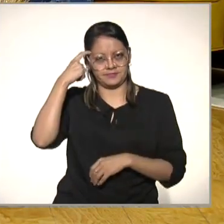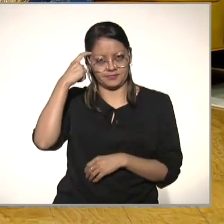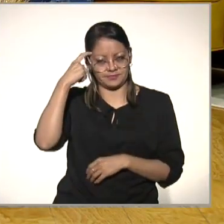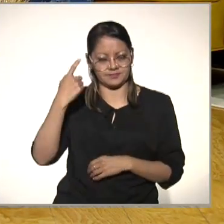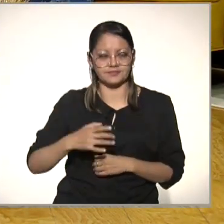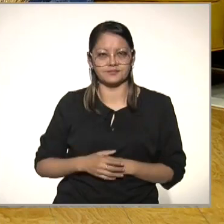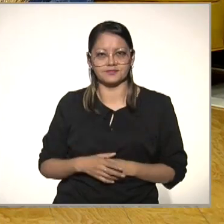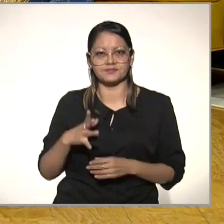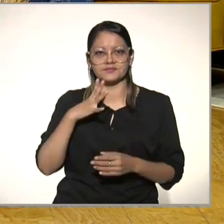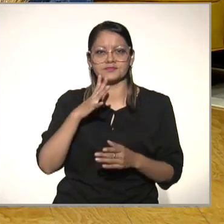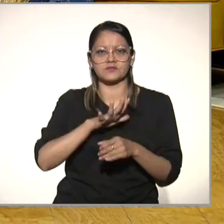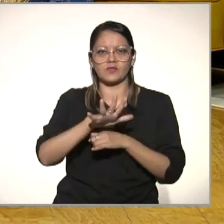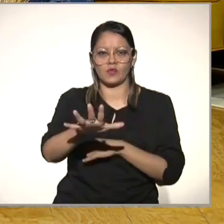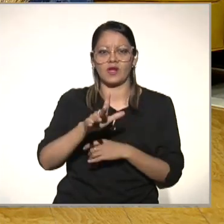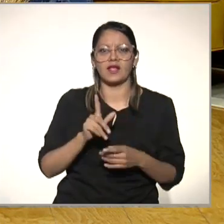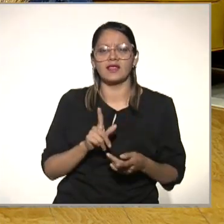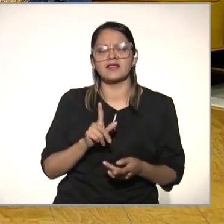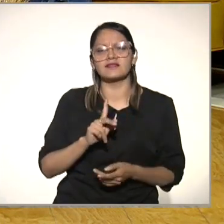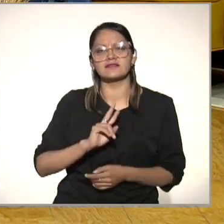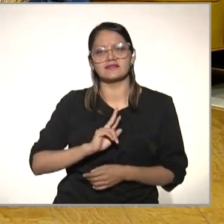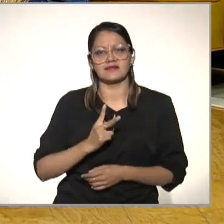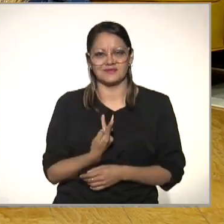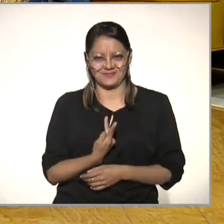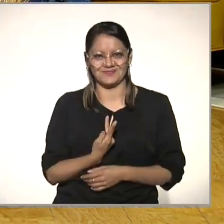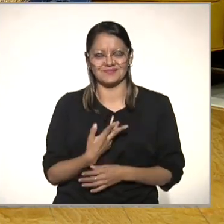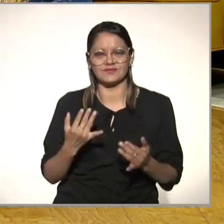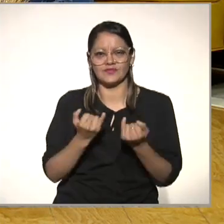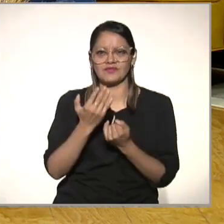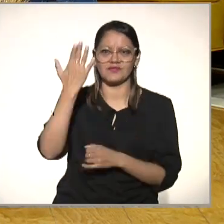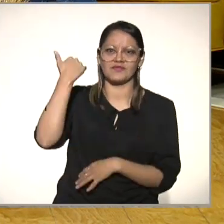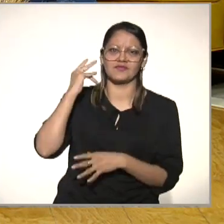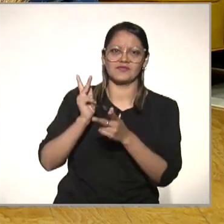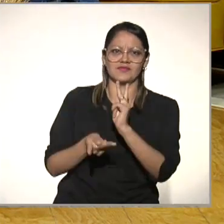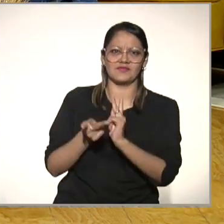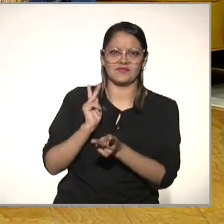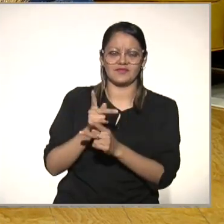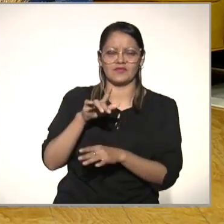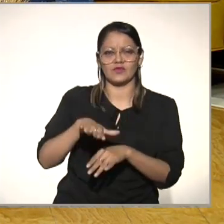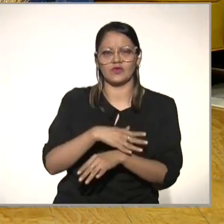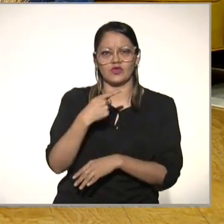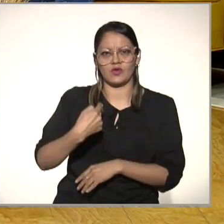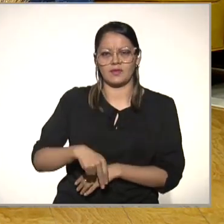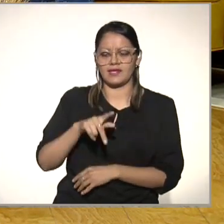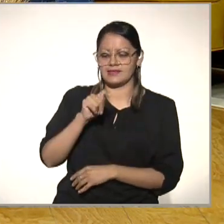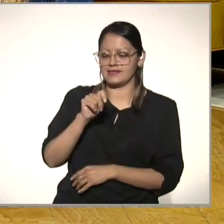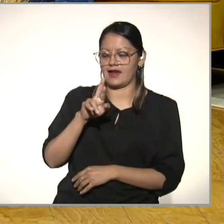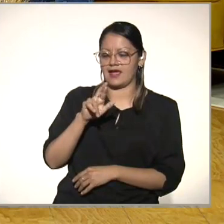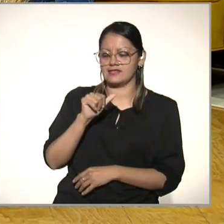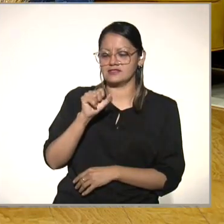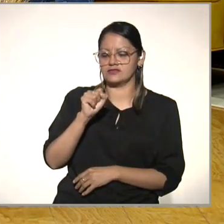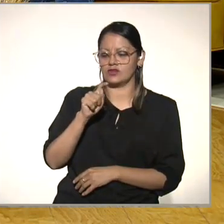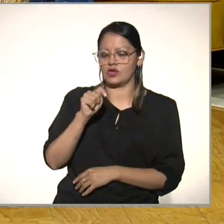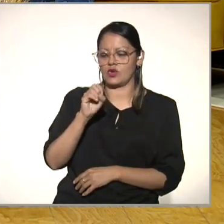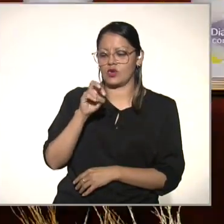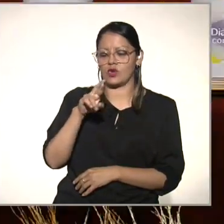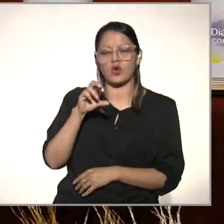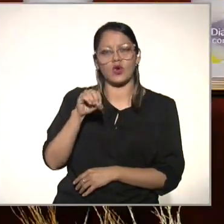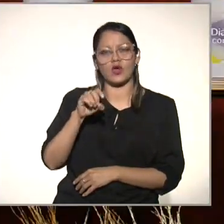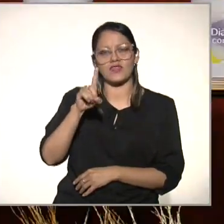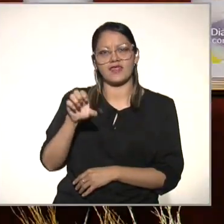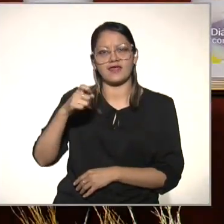la transexualidad o lo que antes se llamaban trastornos de identidad de género. Ya vemos que no